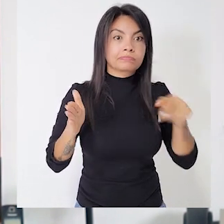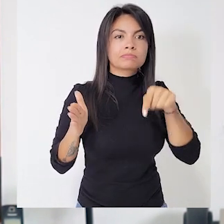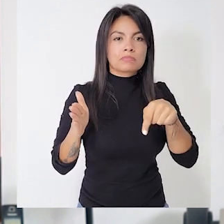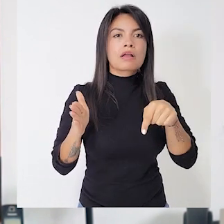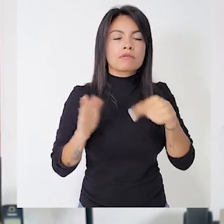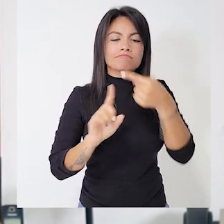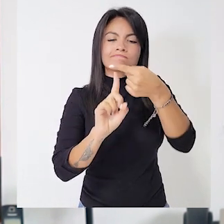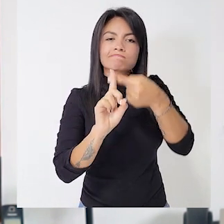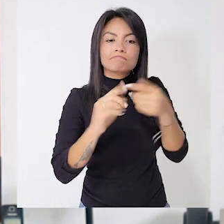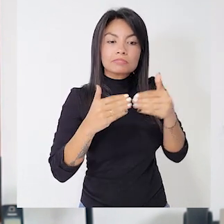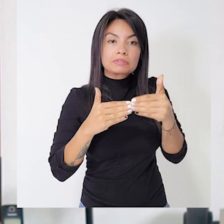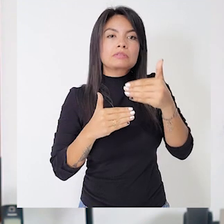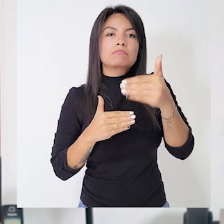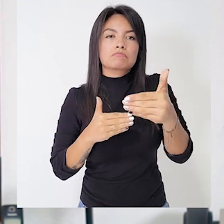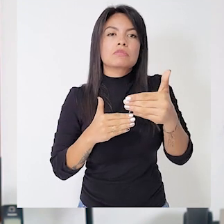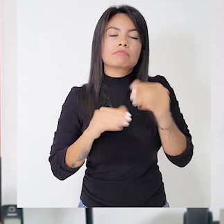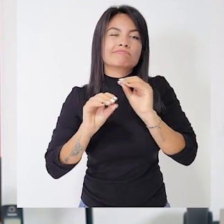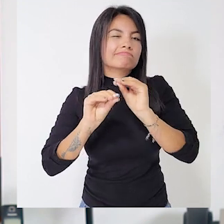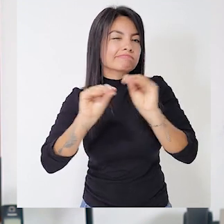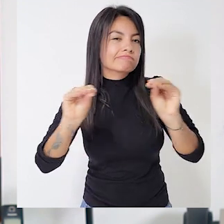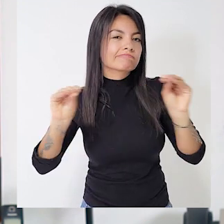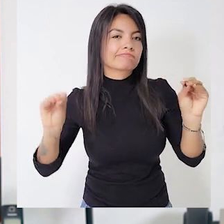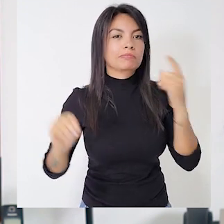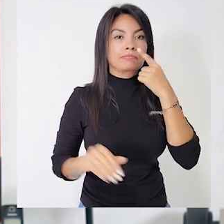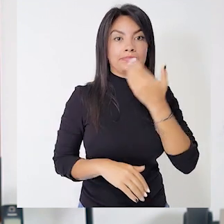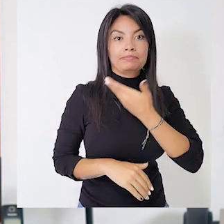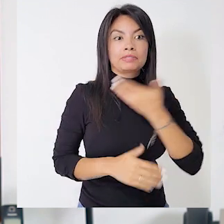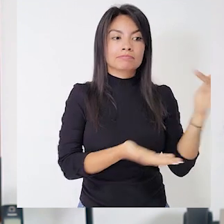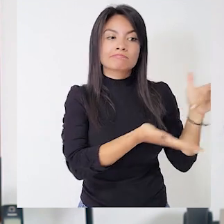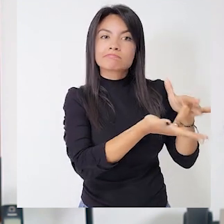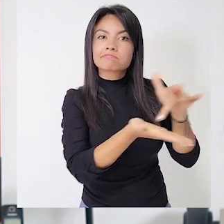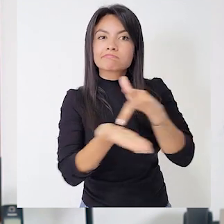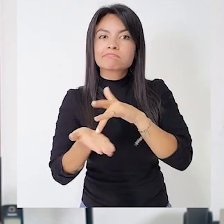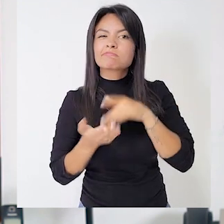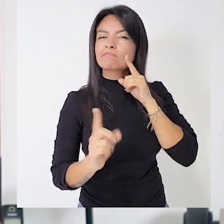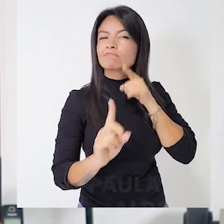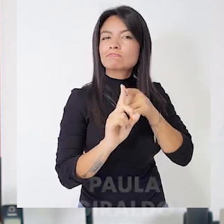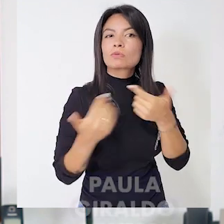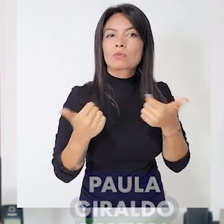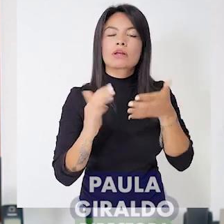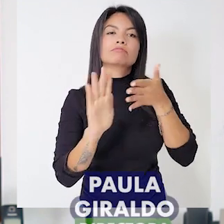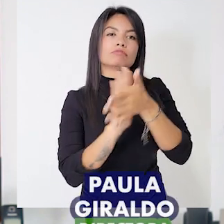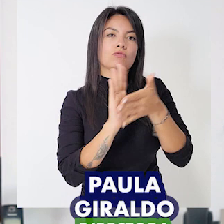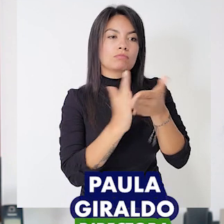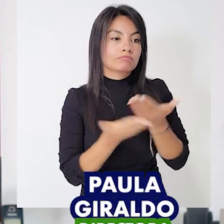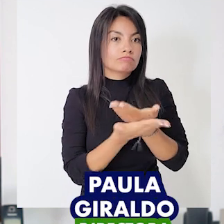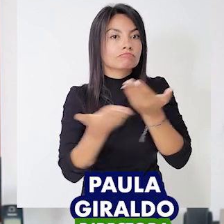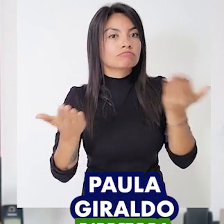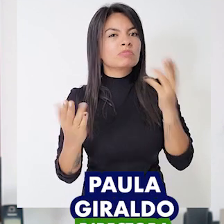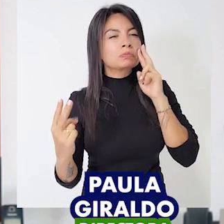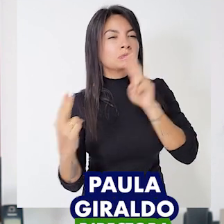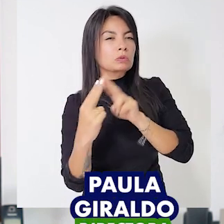la actividad académica correspondiente a cada año académico, convocamos a los padres de familia con el fin de